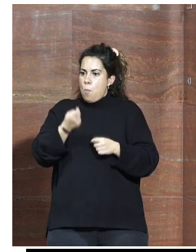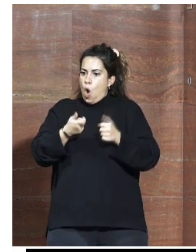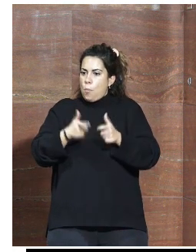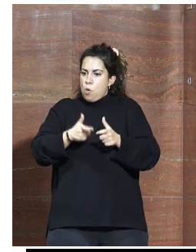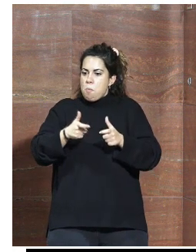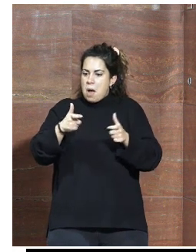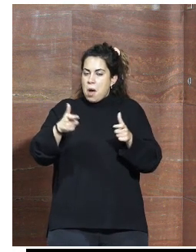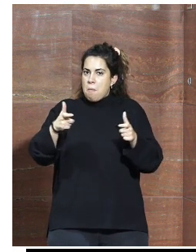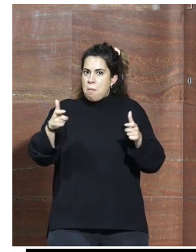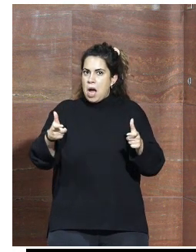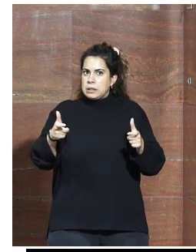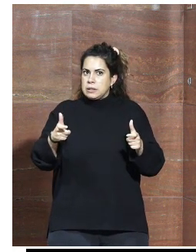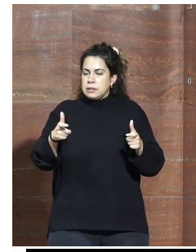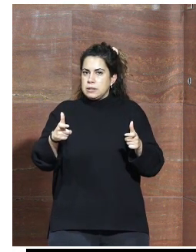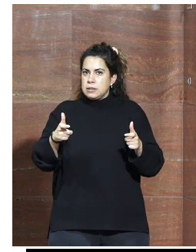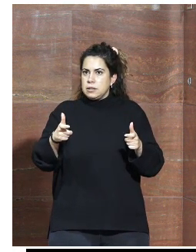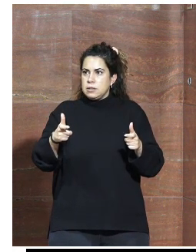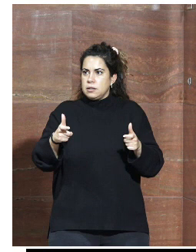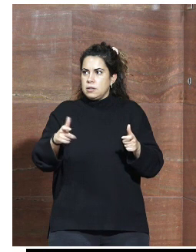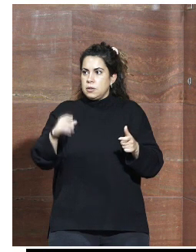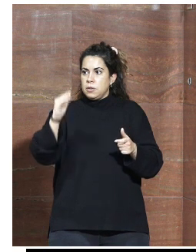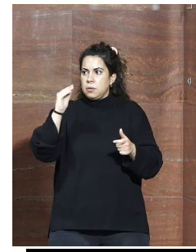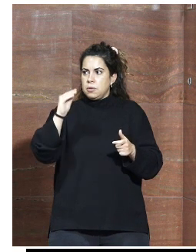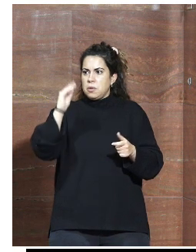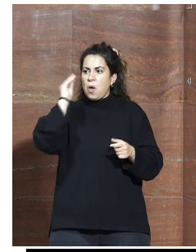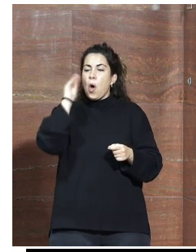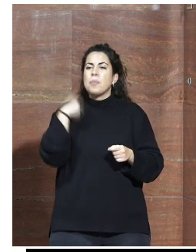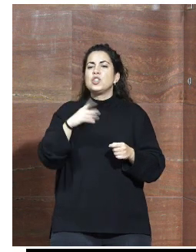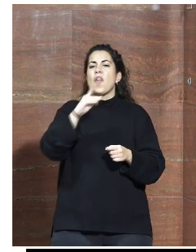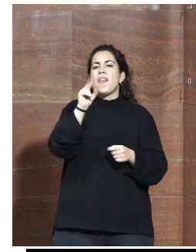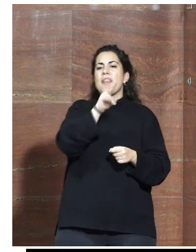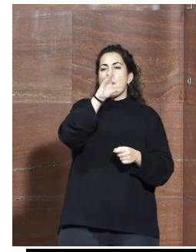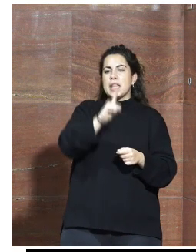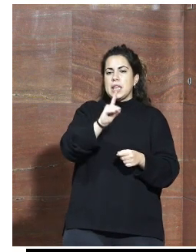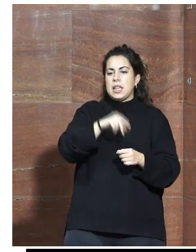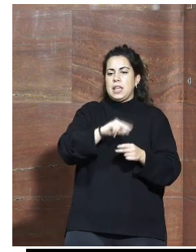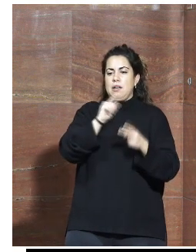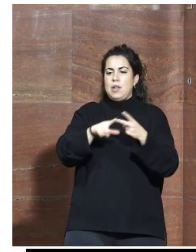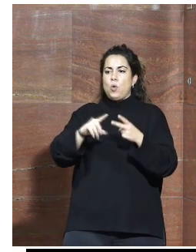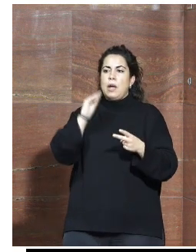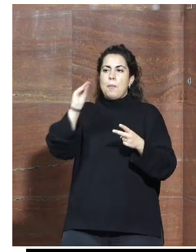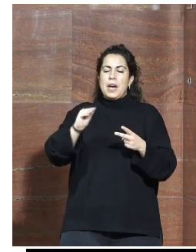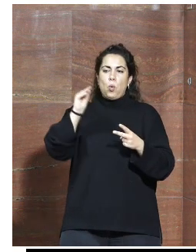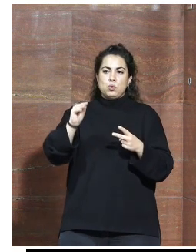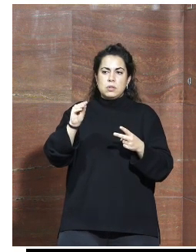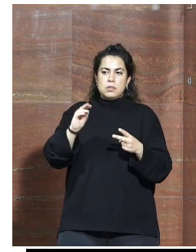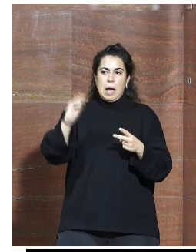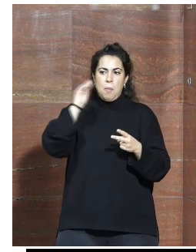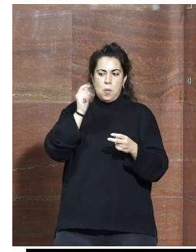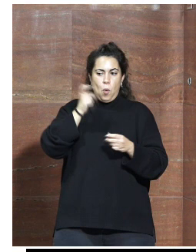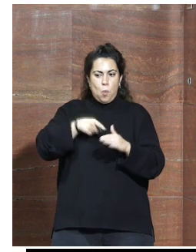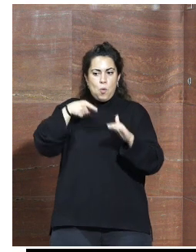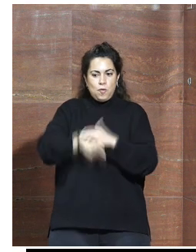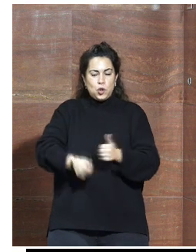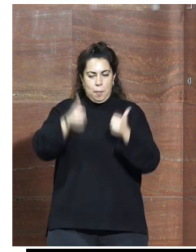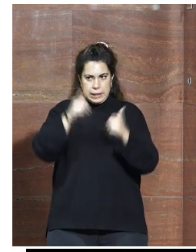y yo creo que en las próximas preguntas que tiene David planteadas podemos empezar a profundizar un poco.